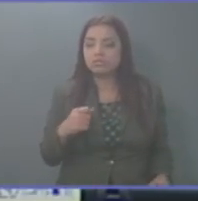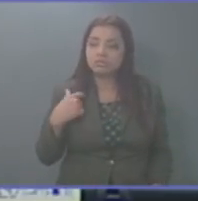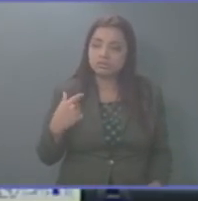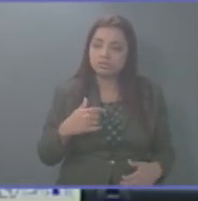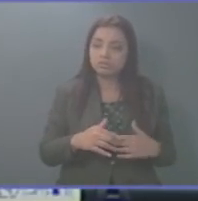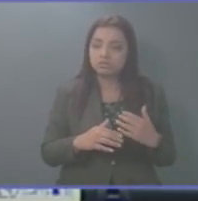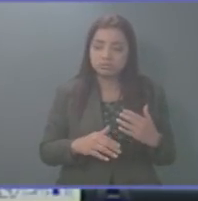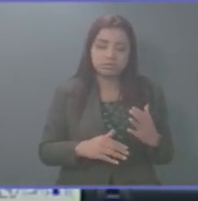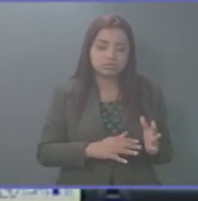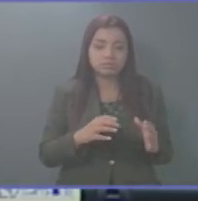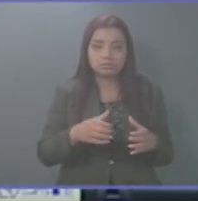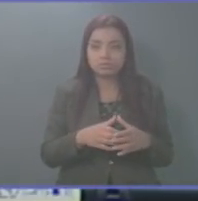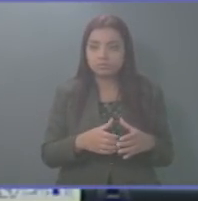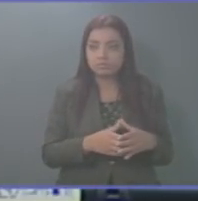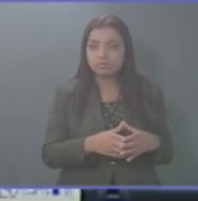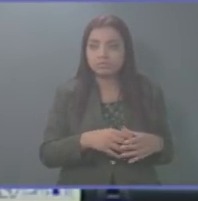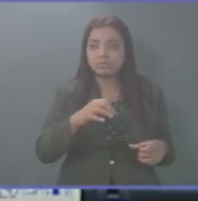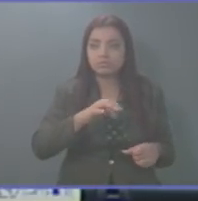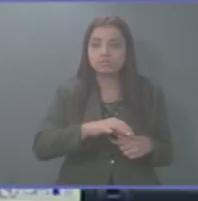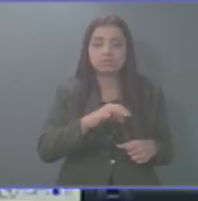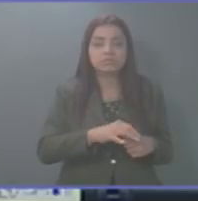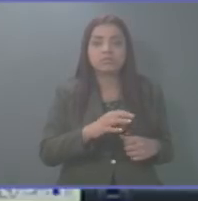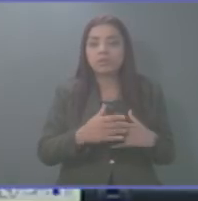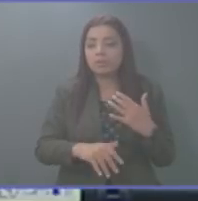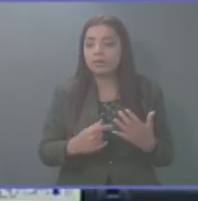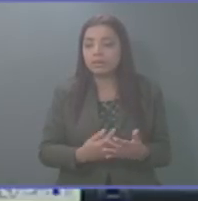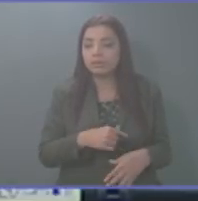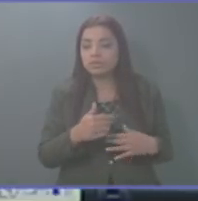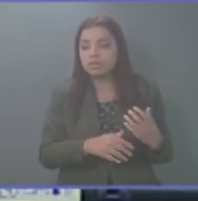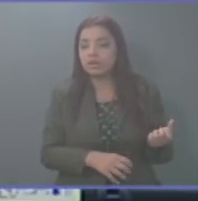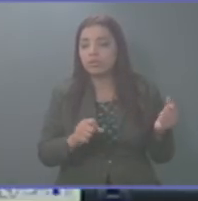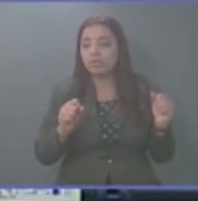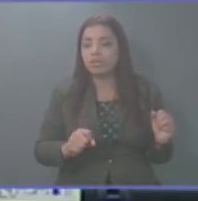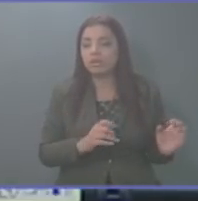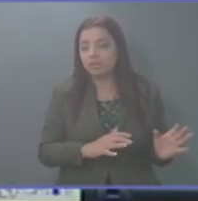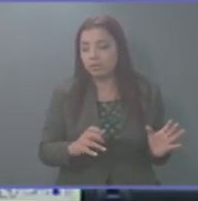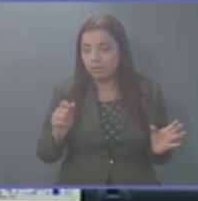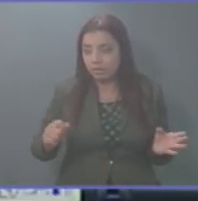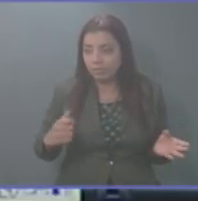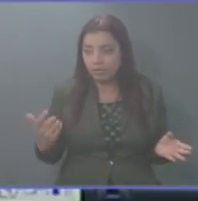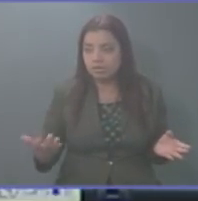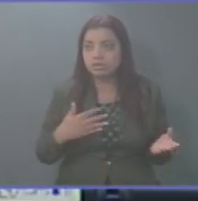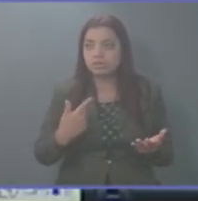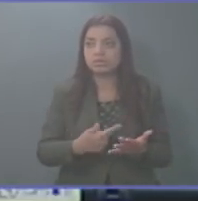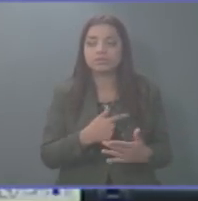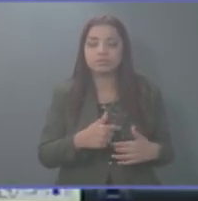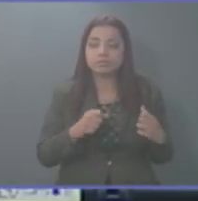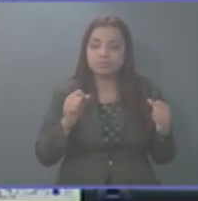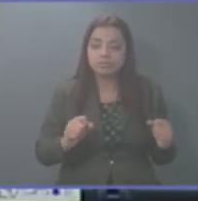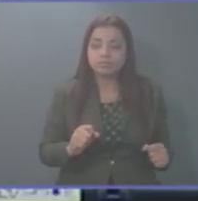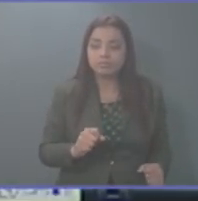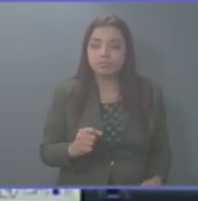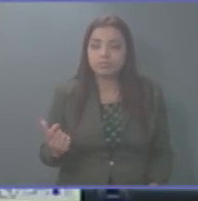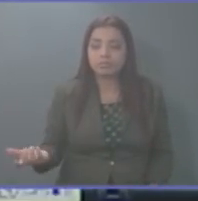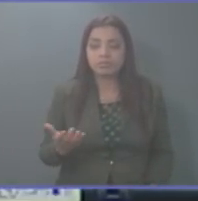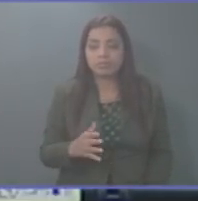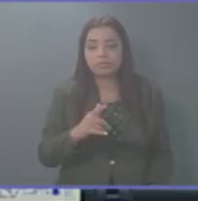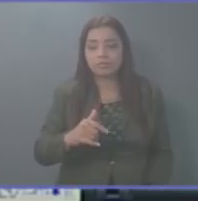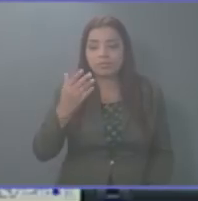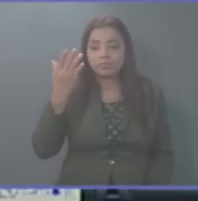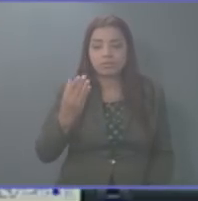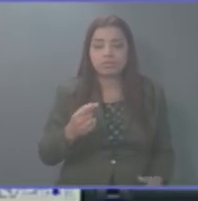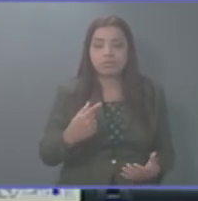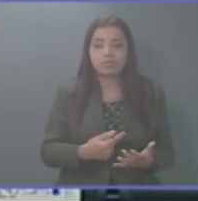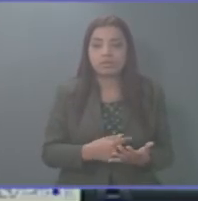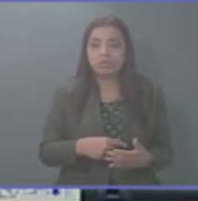Comisión de Asuntos Electorales para discutir el tema del voto en el exterior de forma sorpresiva. Y qué casualidad que a días de haber